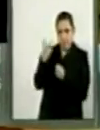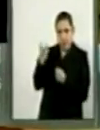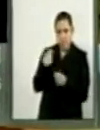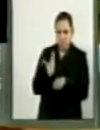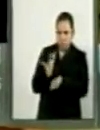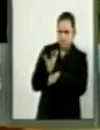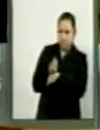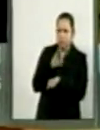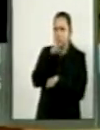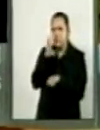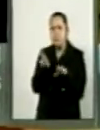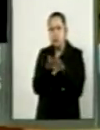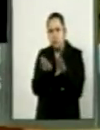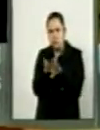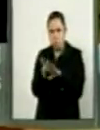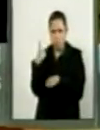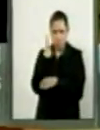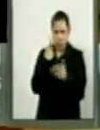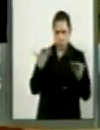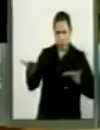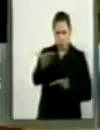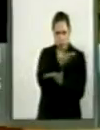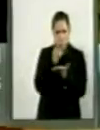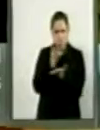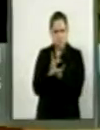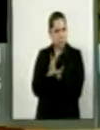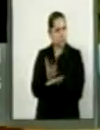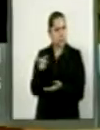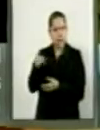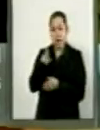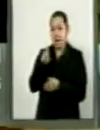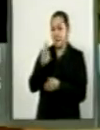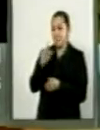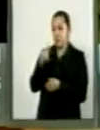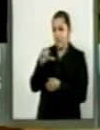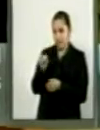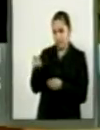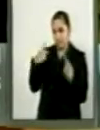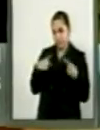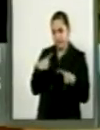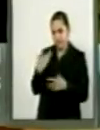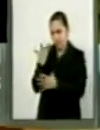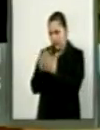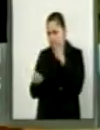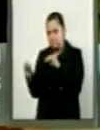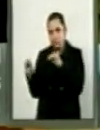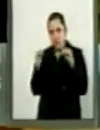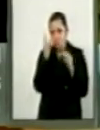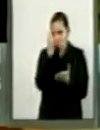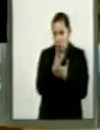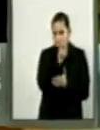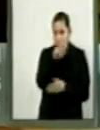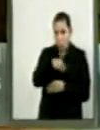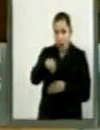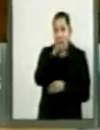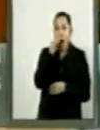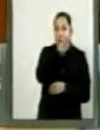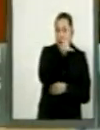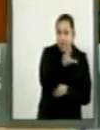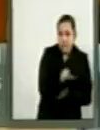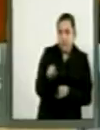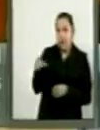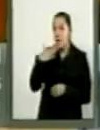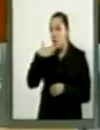El fenómeno de los refugiados dejó de ser exclusivo de África o de Medio Oriente. Hoy la situación que se vive en